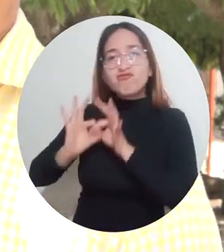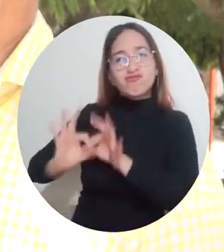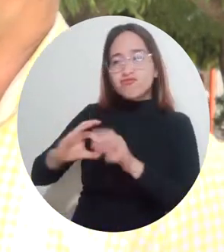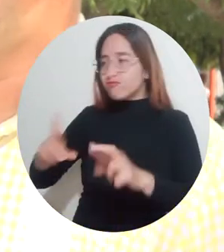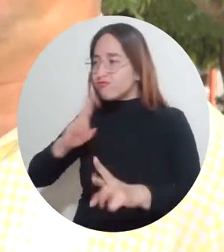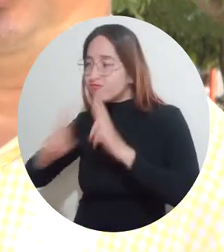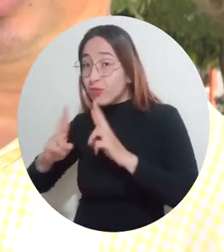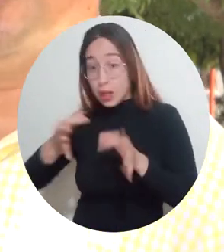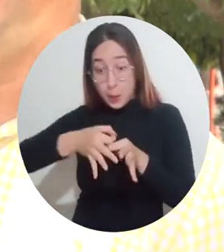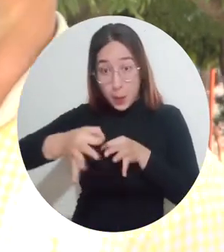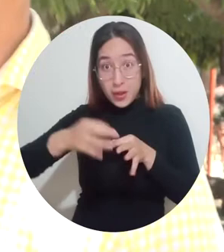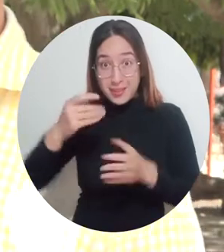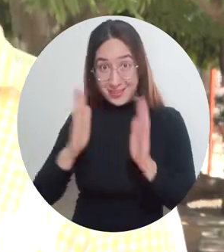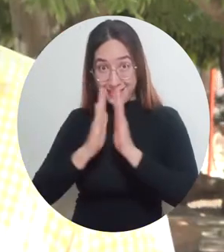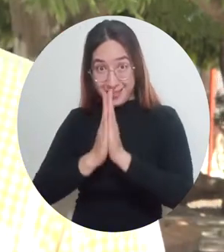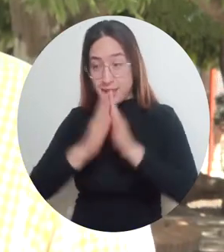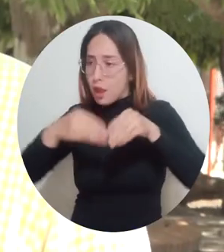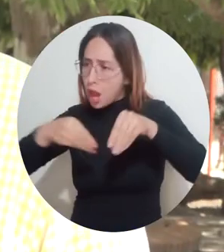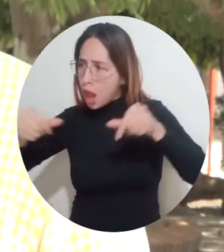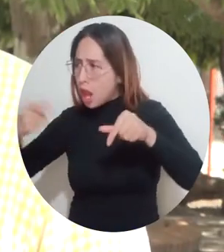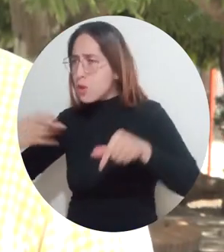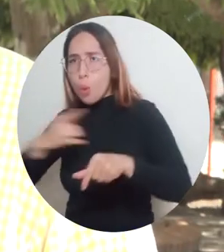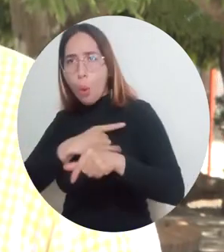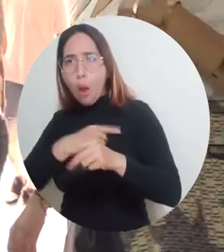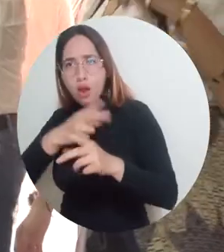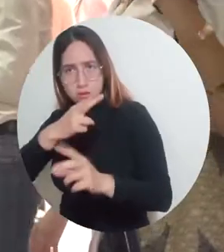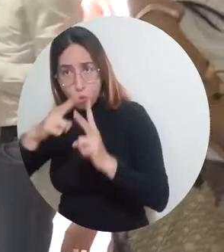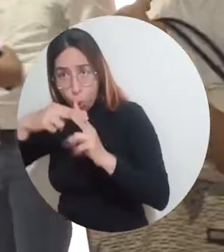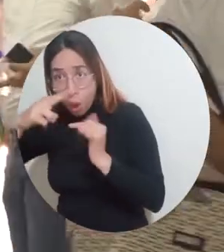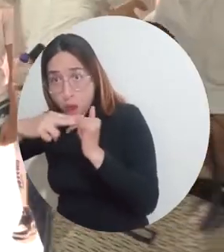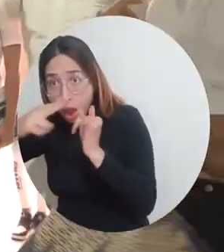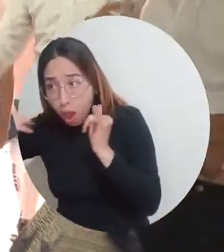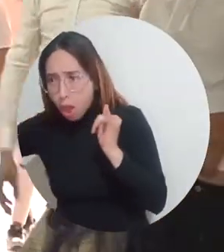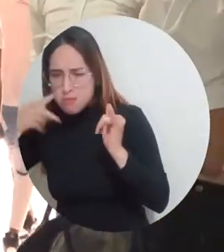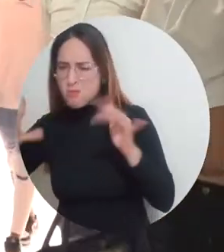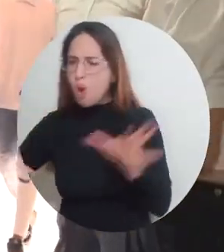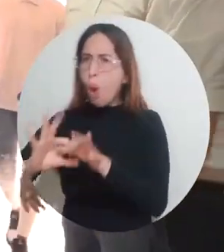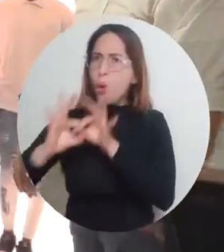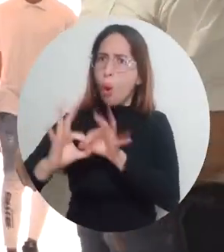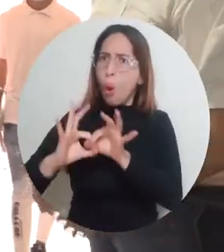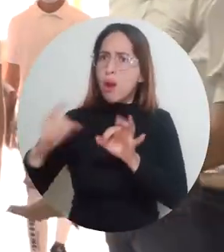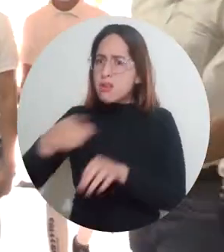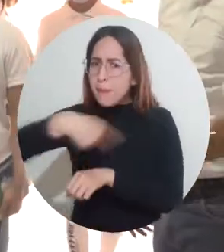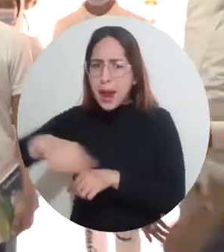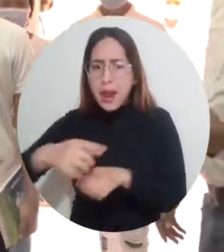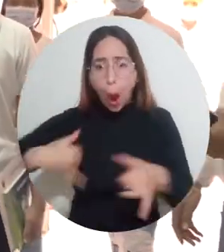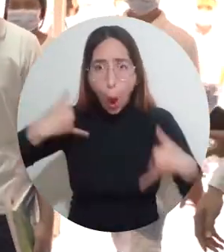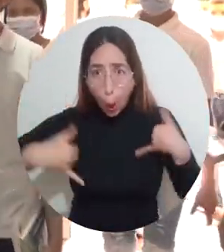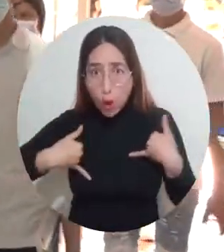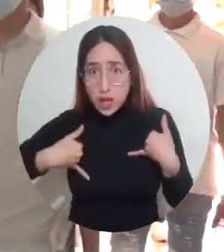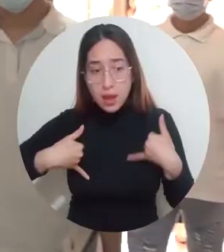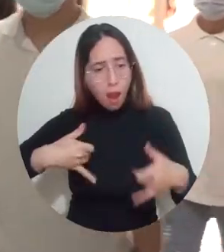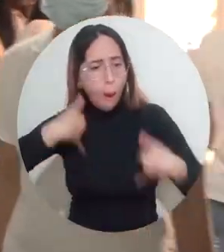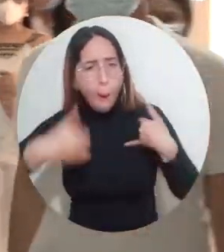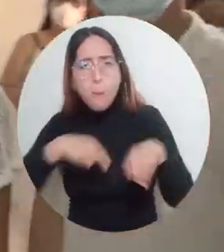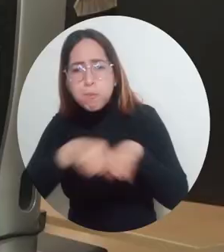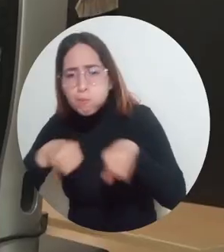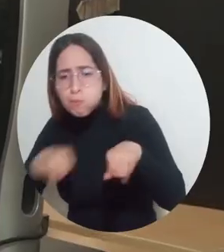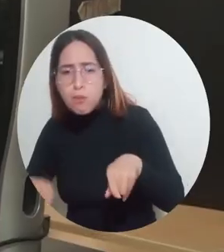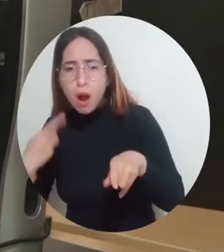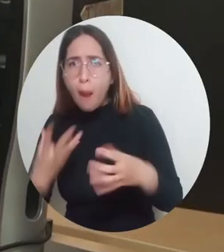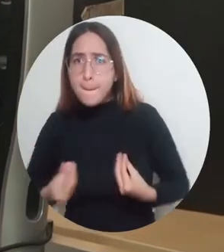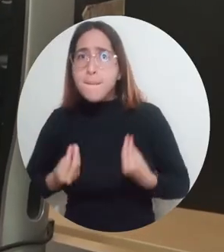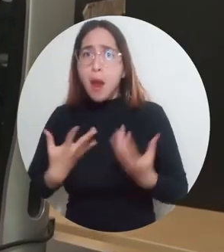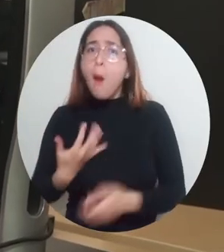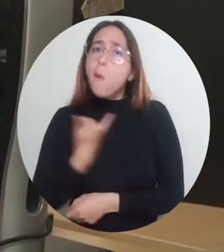Magdalena, entre el municipio y del Piñón, que va a dar la oportunidad a que muchos jóvenes piñoneros alcancen